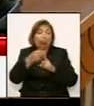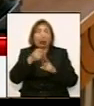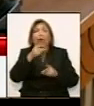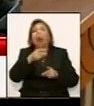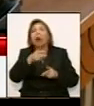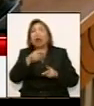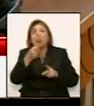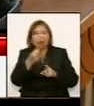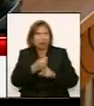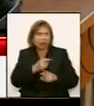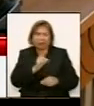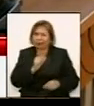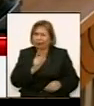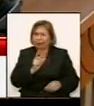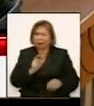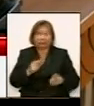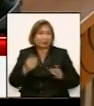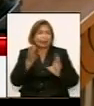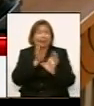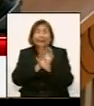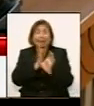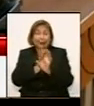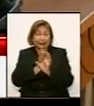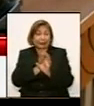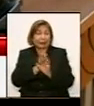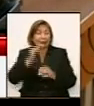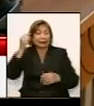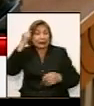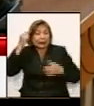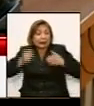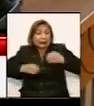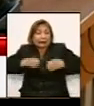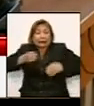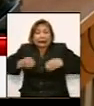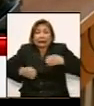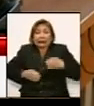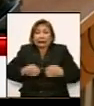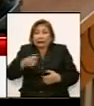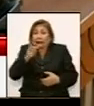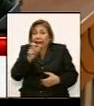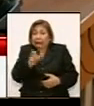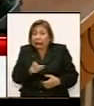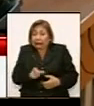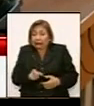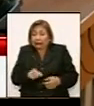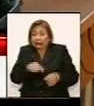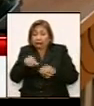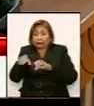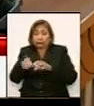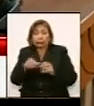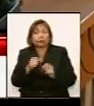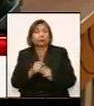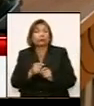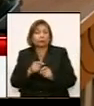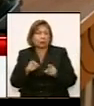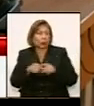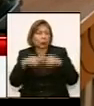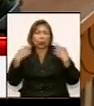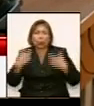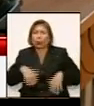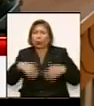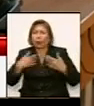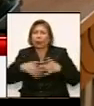sufrido violencia. Pero el daño psicológico y emocional que se produce en las personas que lidian con ese tipo de violencia es muy